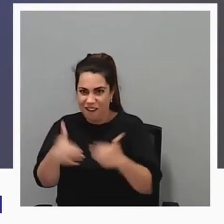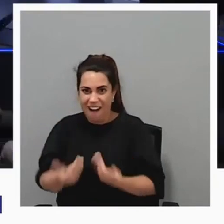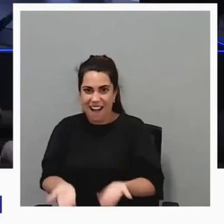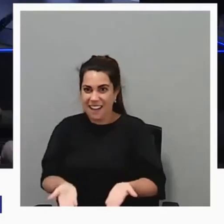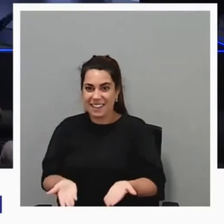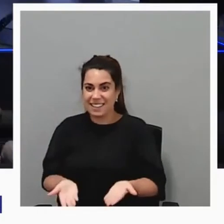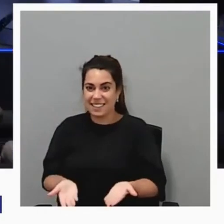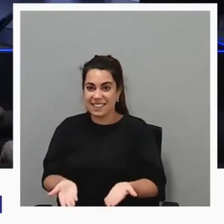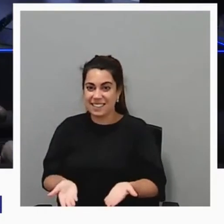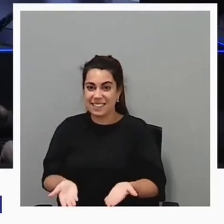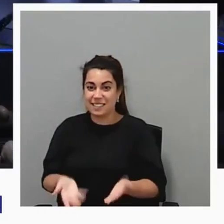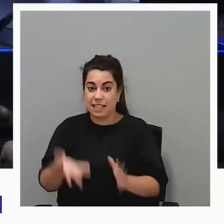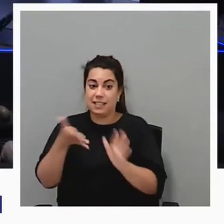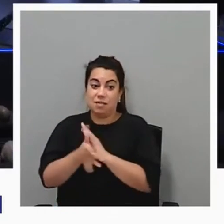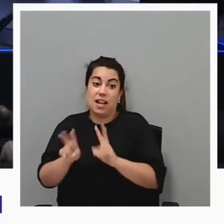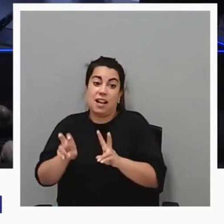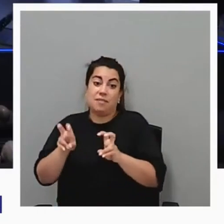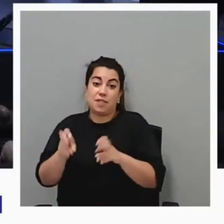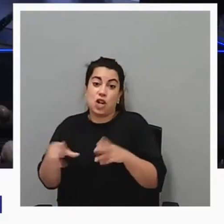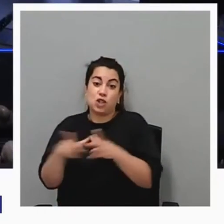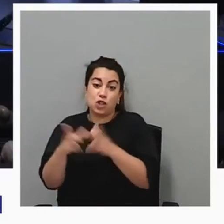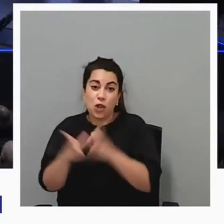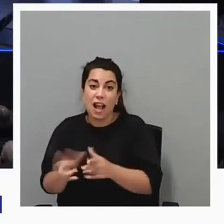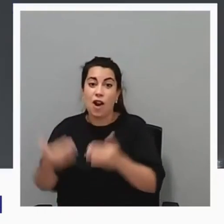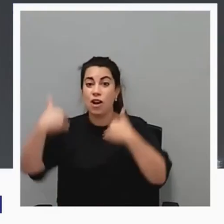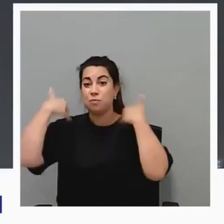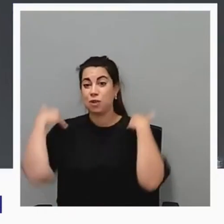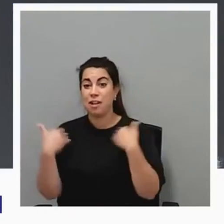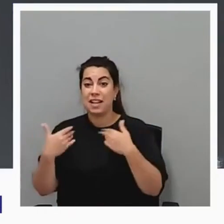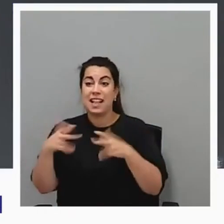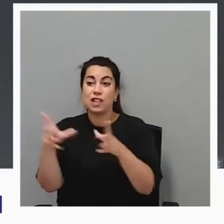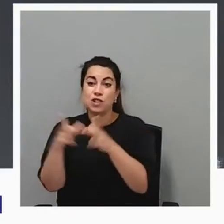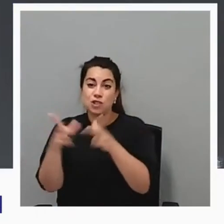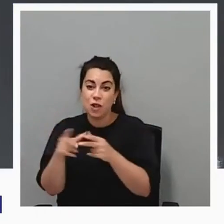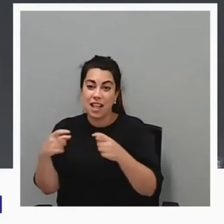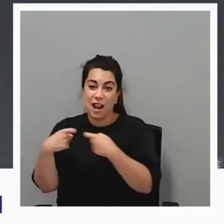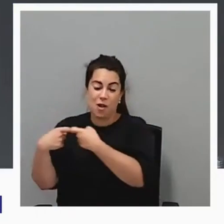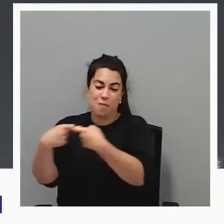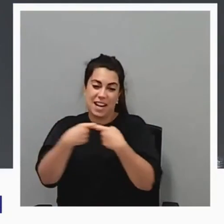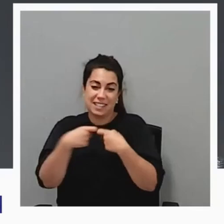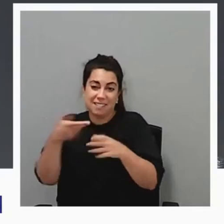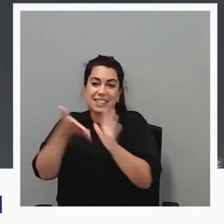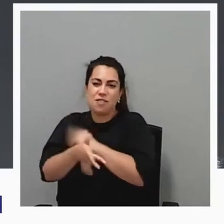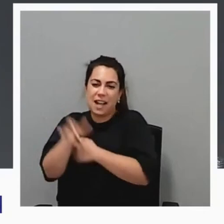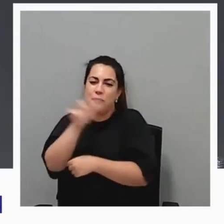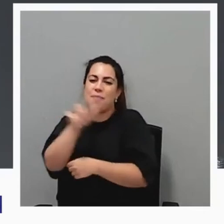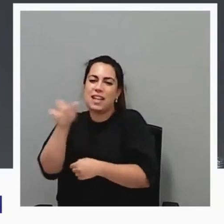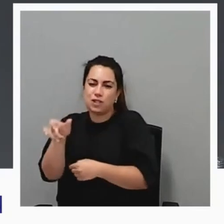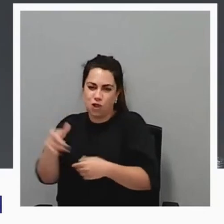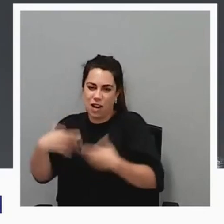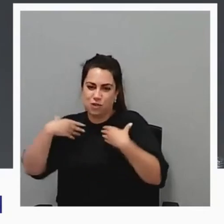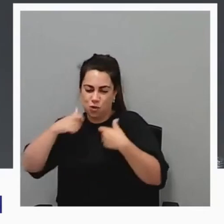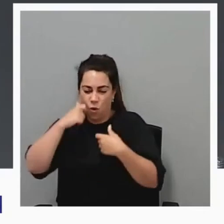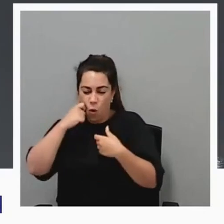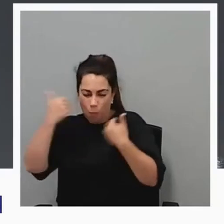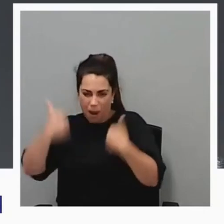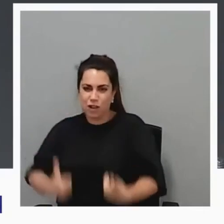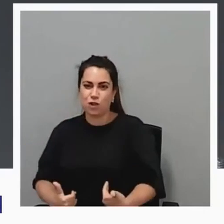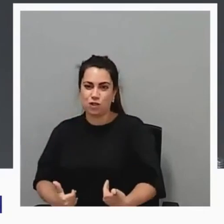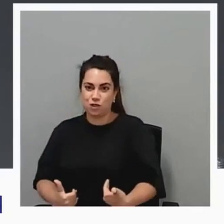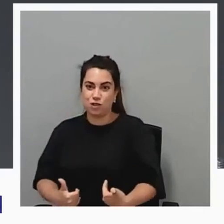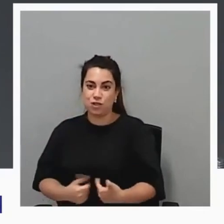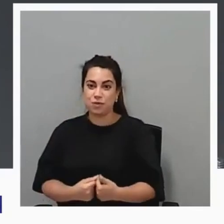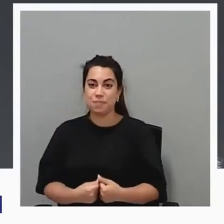social, responsabilidad social corporativa. Y una última consideración, me lo he dejado para el final. Sol Barbados,